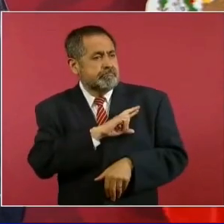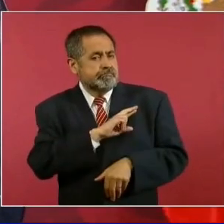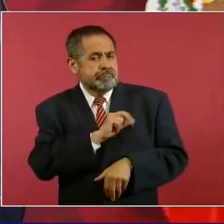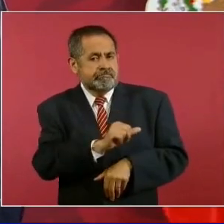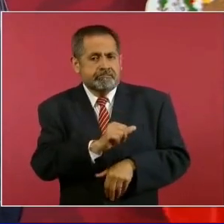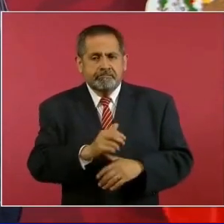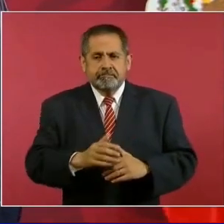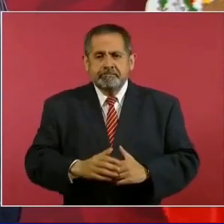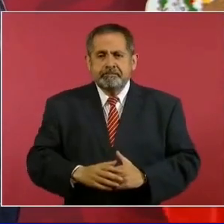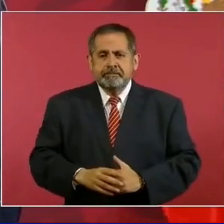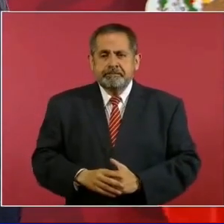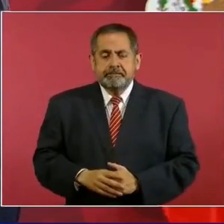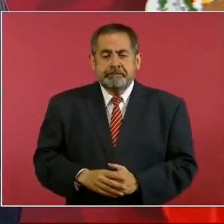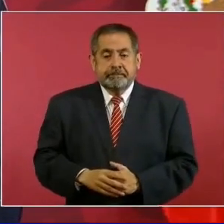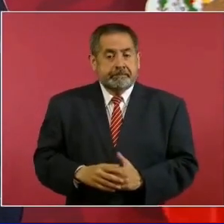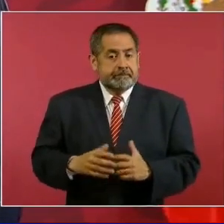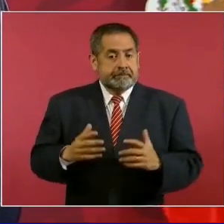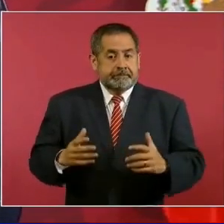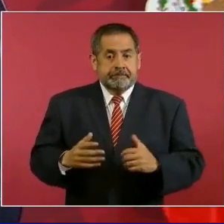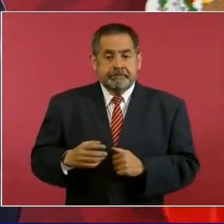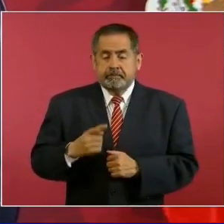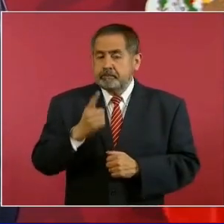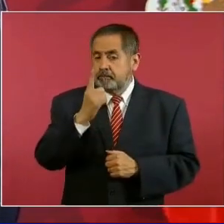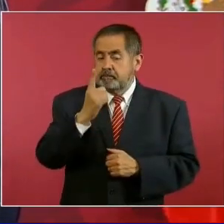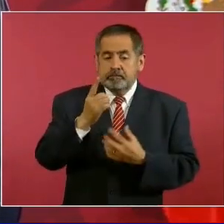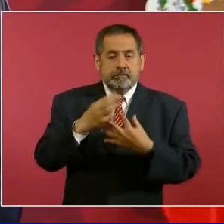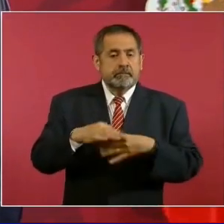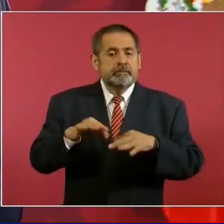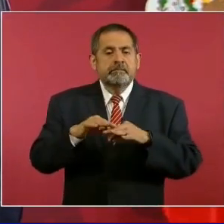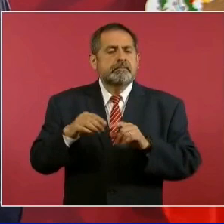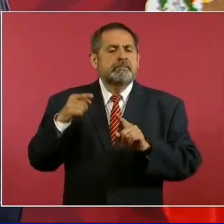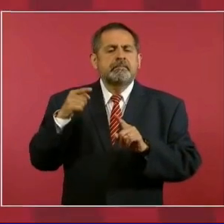cuando lo único que debe de importar